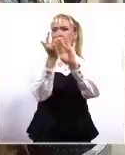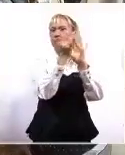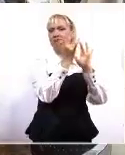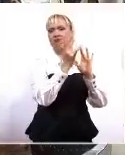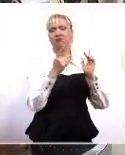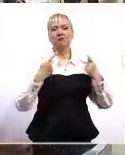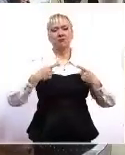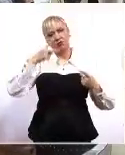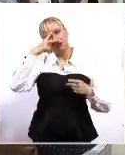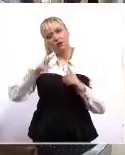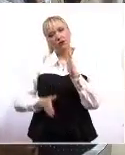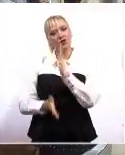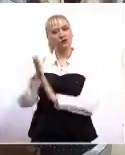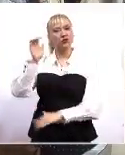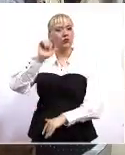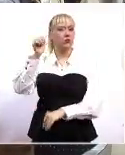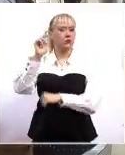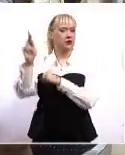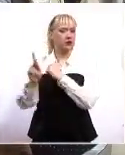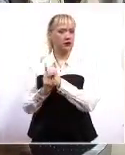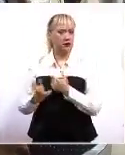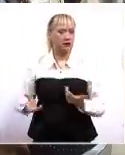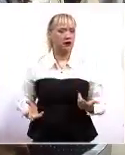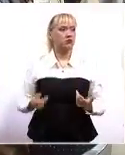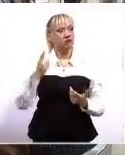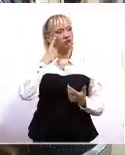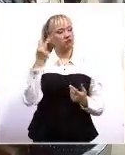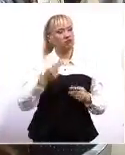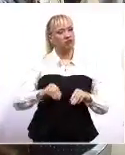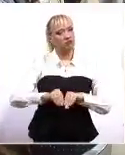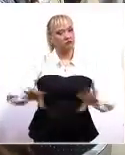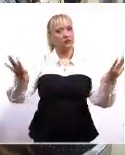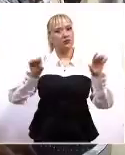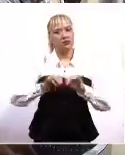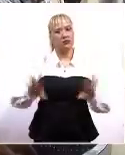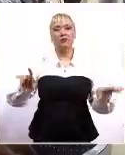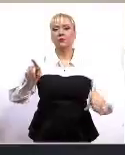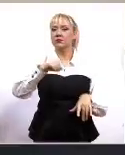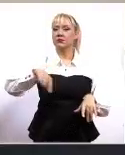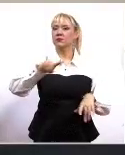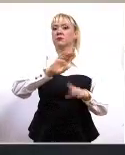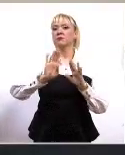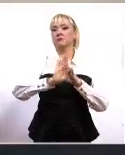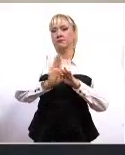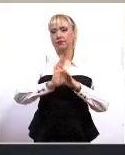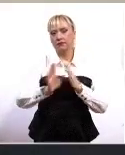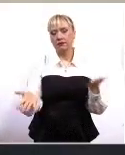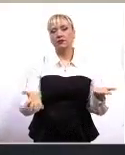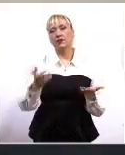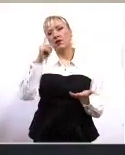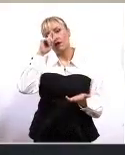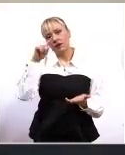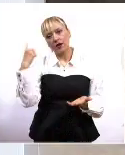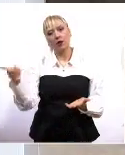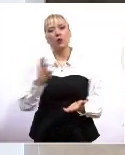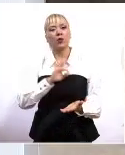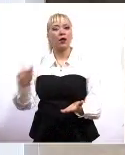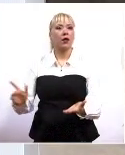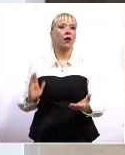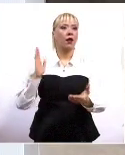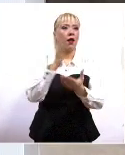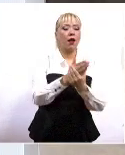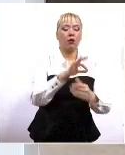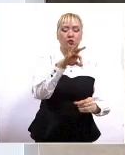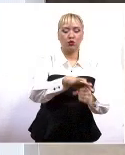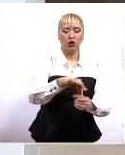paisanos. Destacaron la necesidad de ampliar los mecanismos de difusión para la comunidad migrante, así como facilidades para que puedan